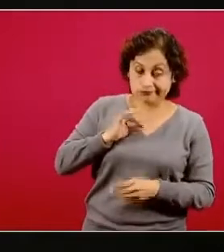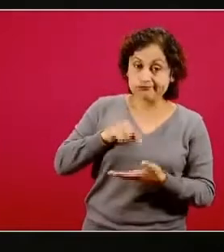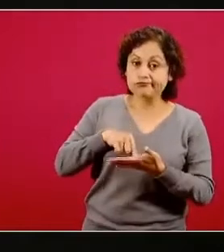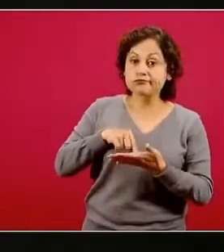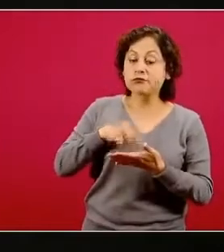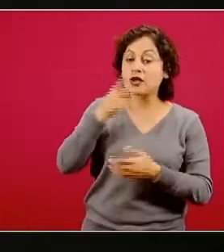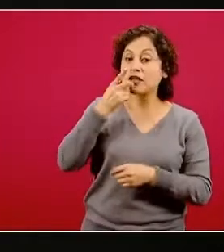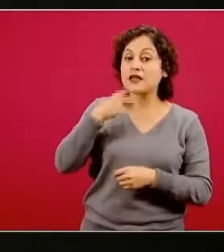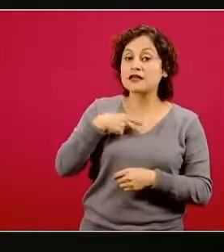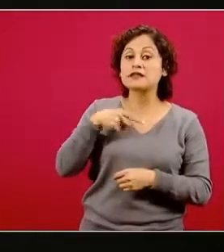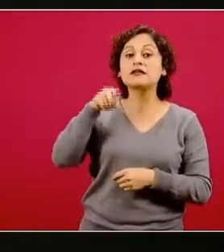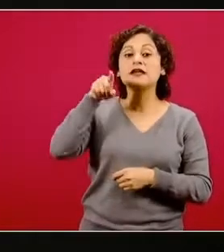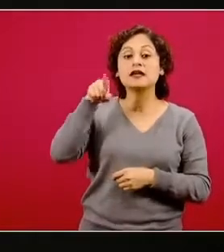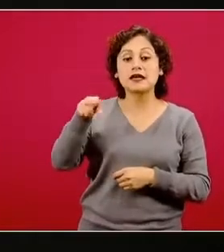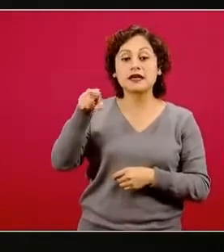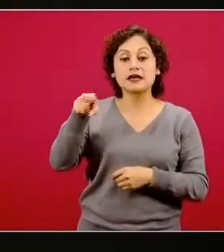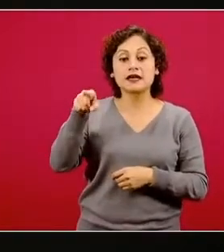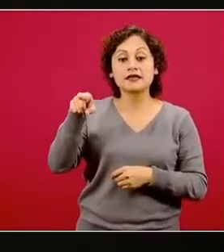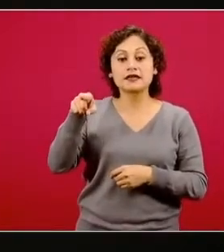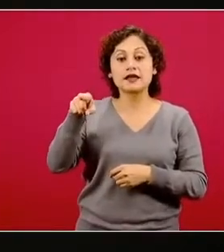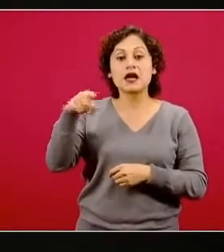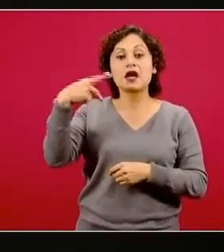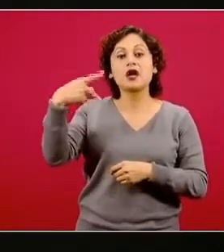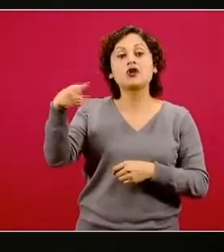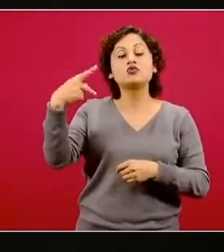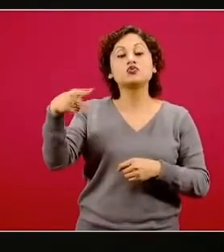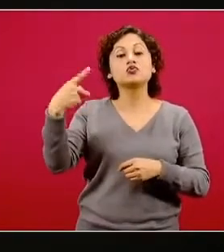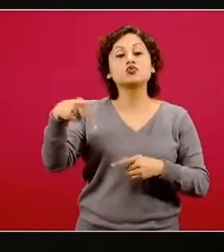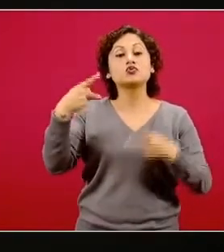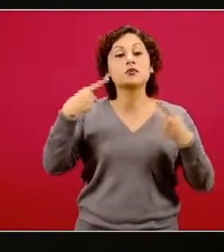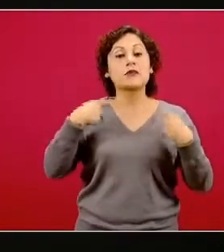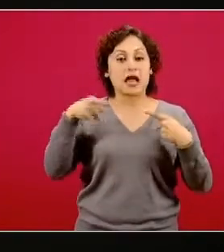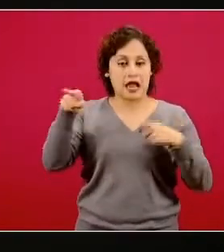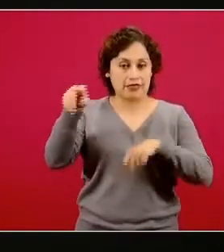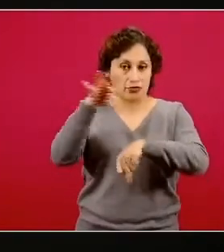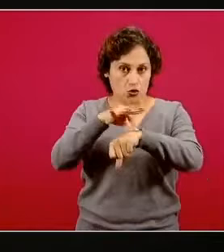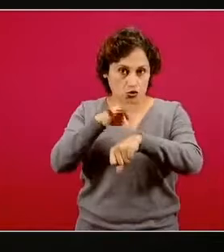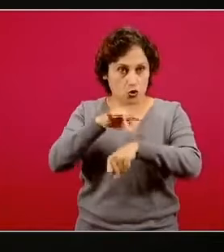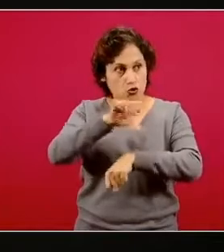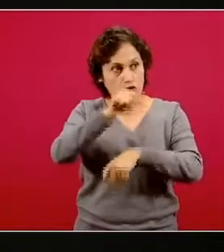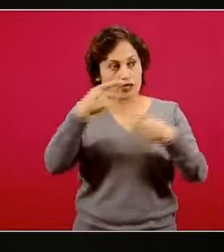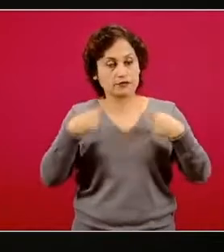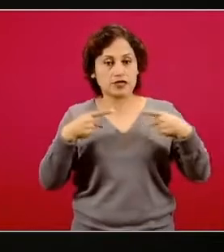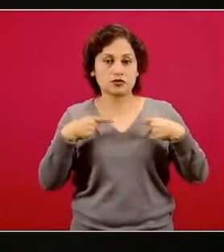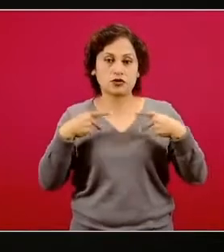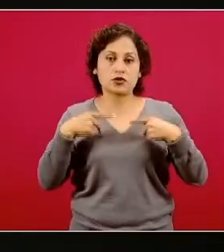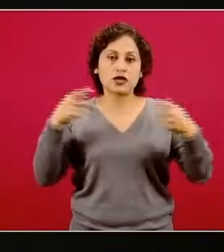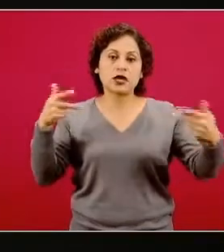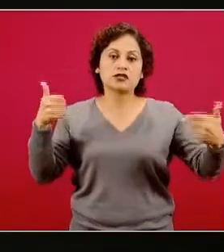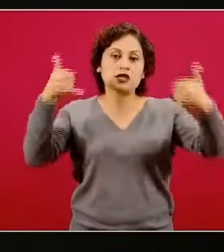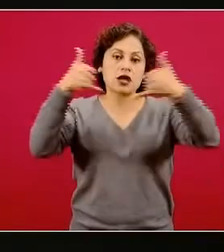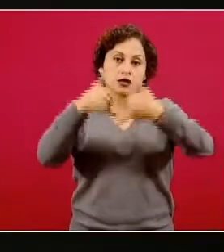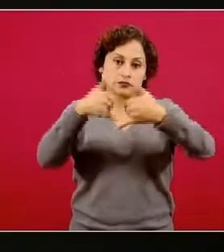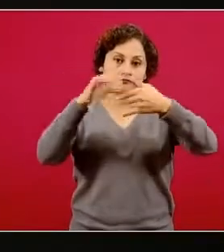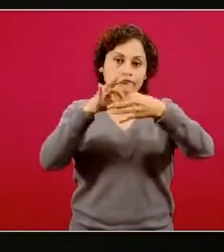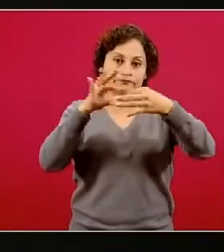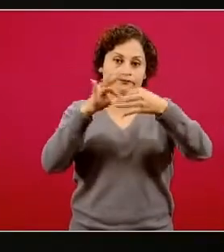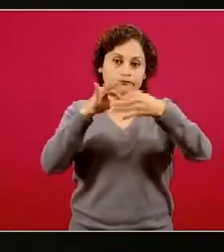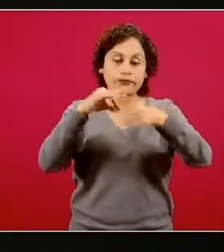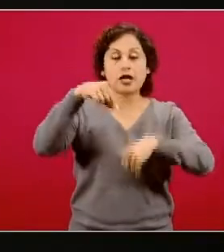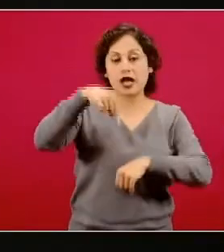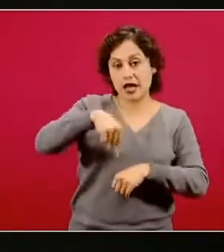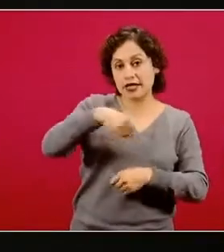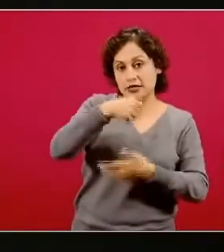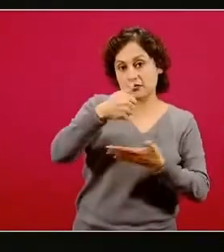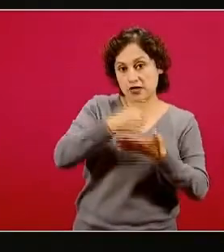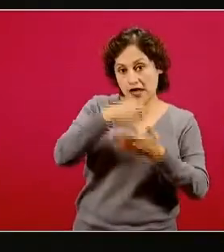atención médica vía telefónica con varios de sus pacientes. Aquí en la Ciudad de México existe este sistema de acompañamiento telefónico y